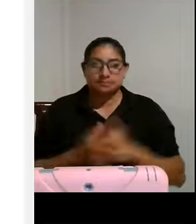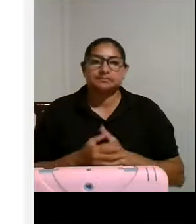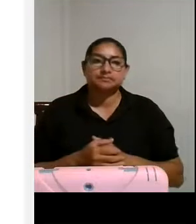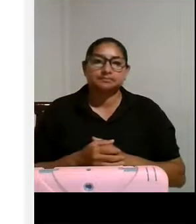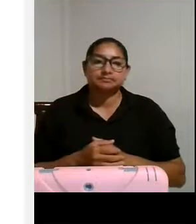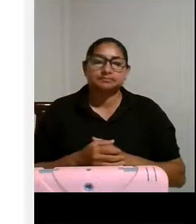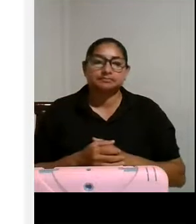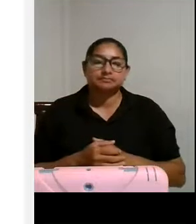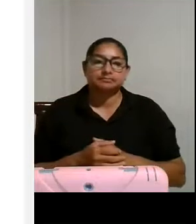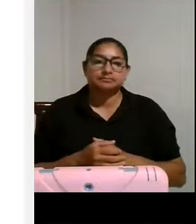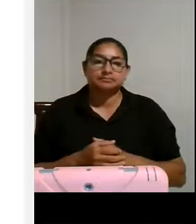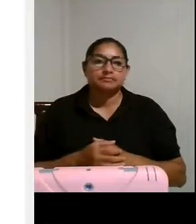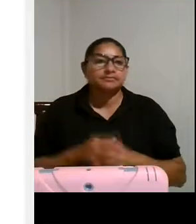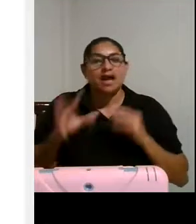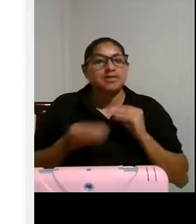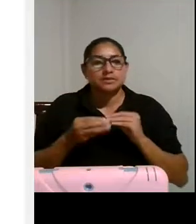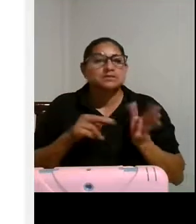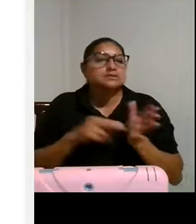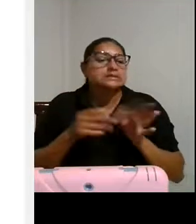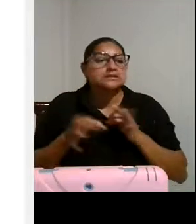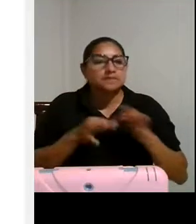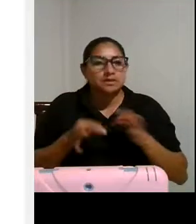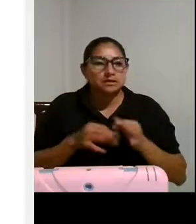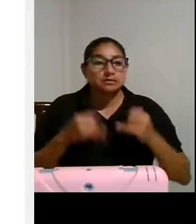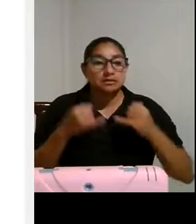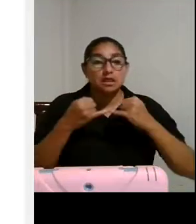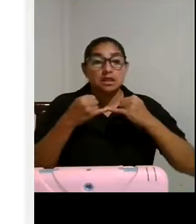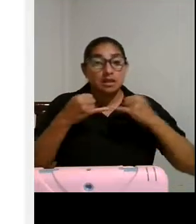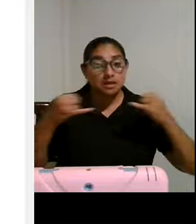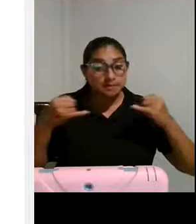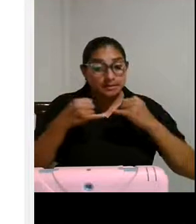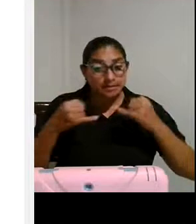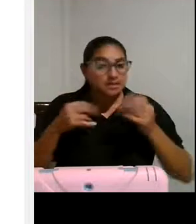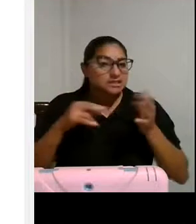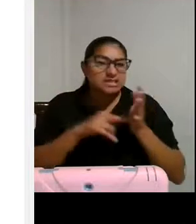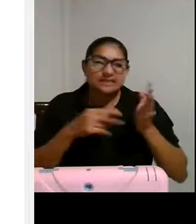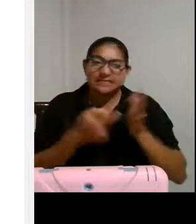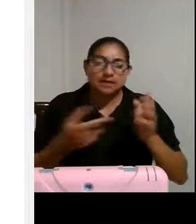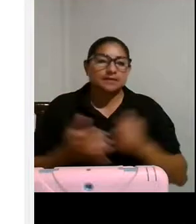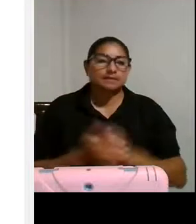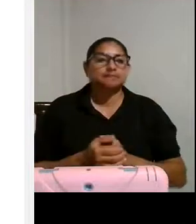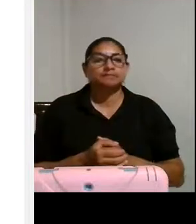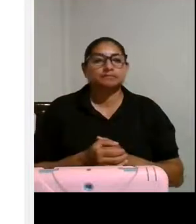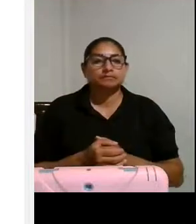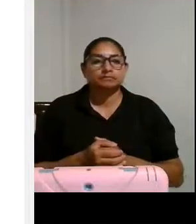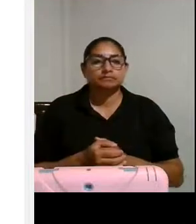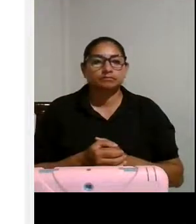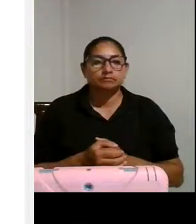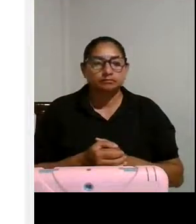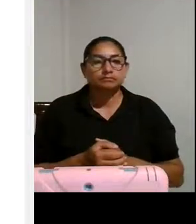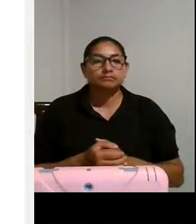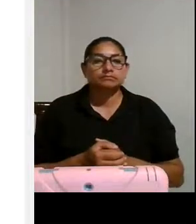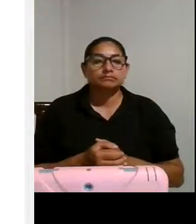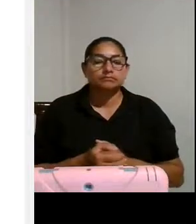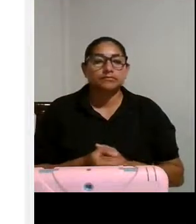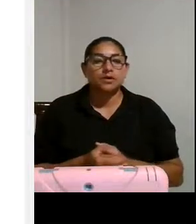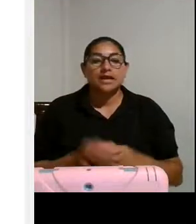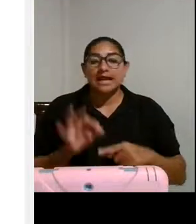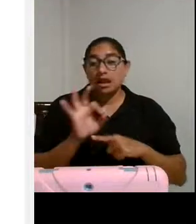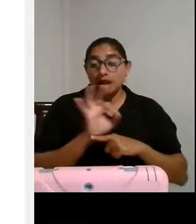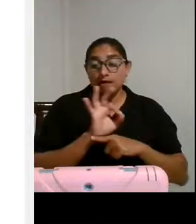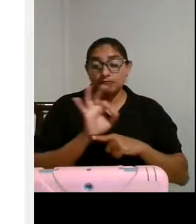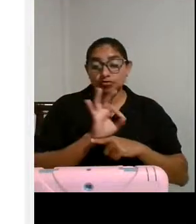Lo que nos dice este límite es lo siguiente. Que tomemos la